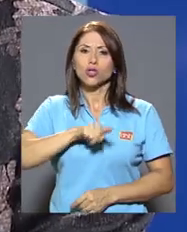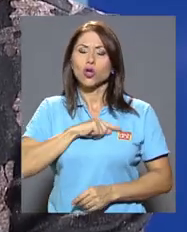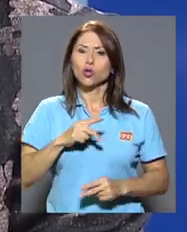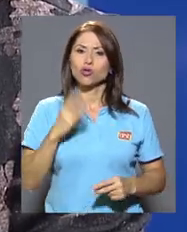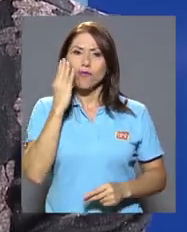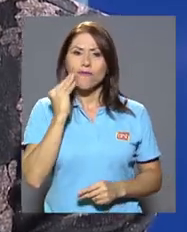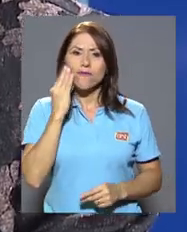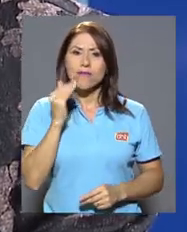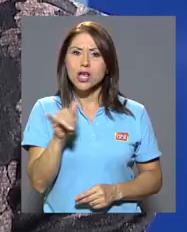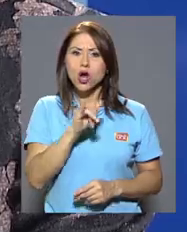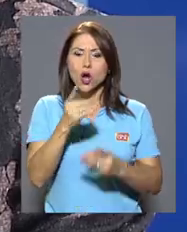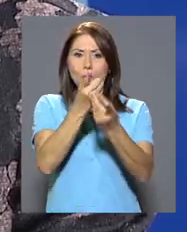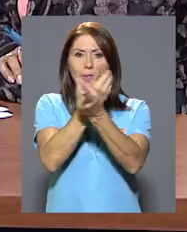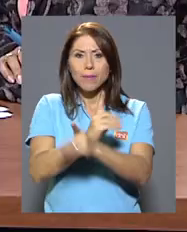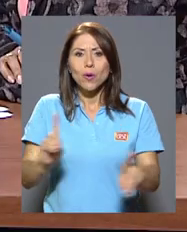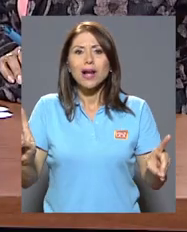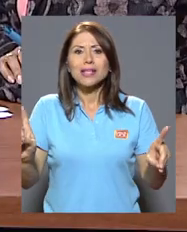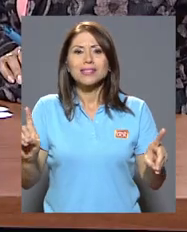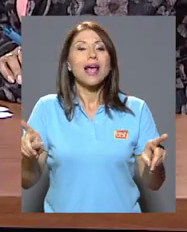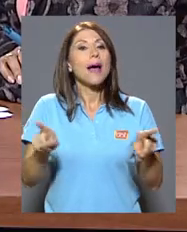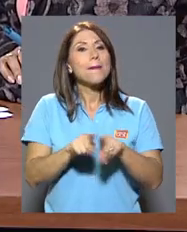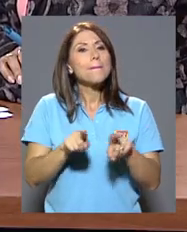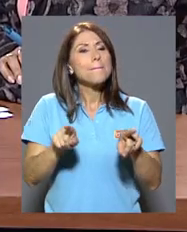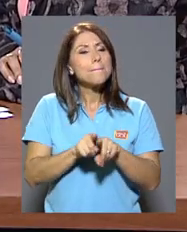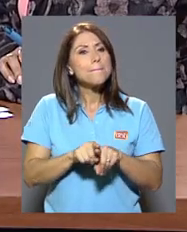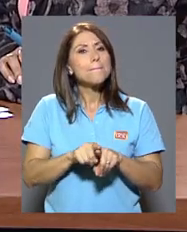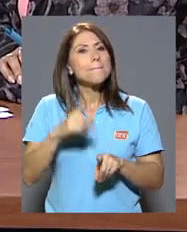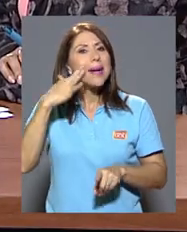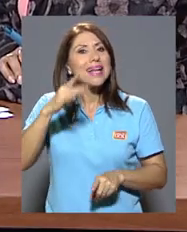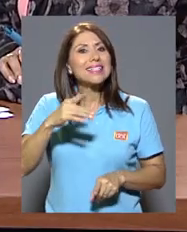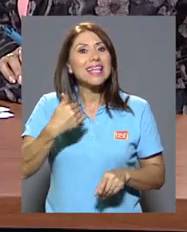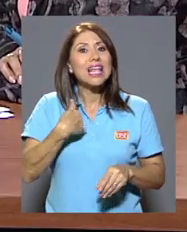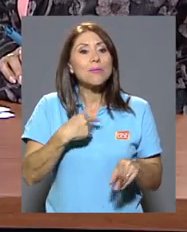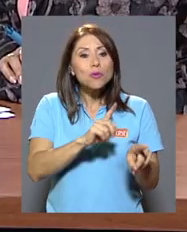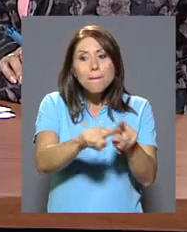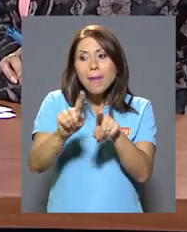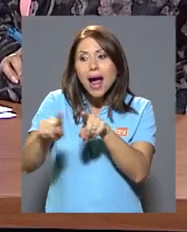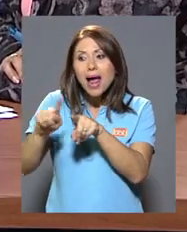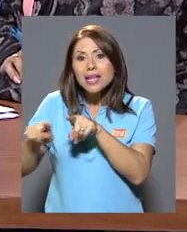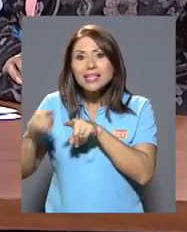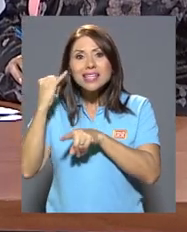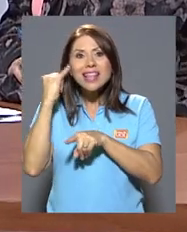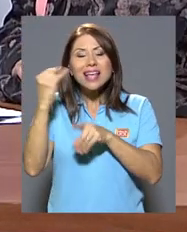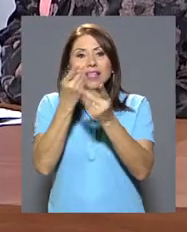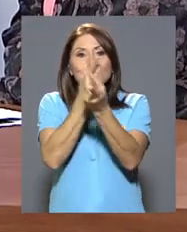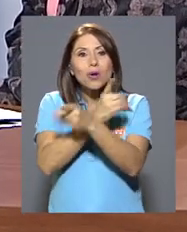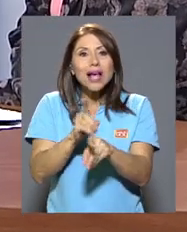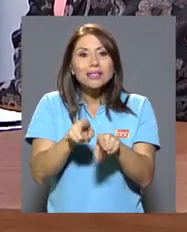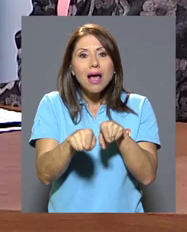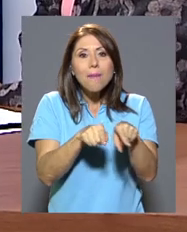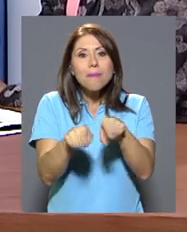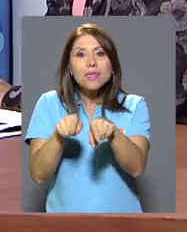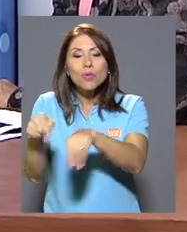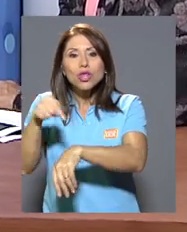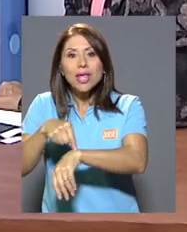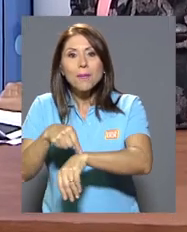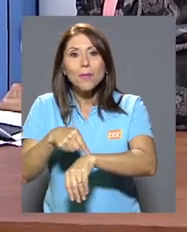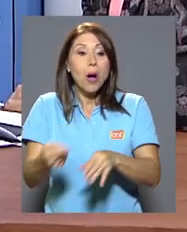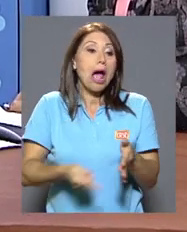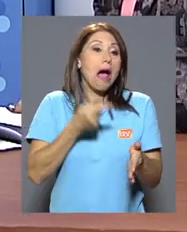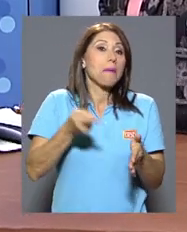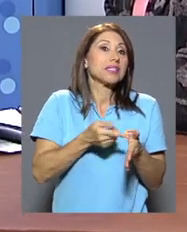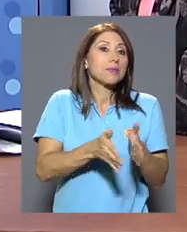parece que tenemos varias ideas de democracia al mismo tiempo en unos campos pedimos más o menos transparencia